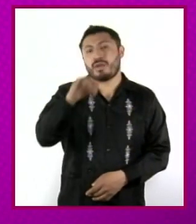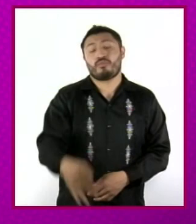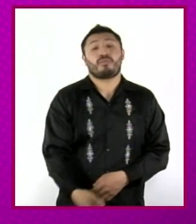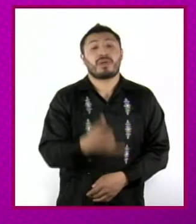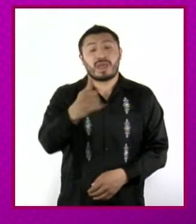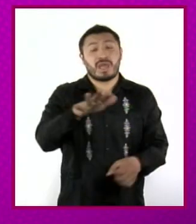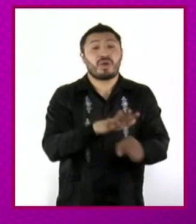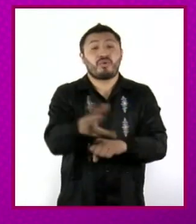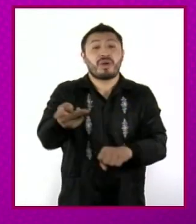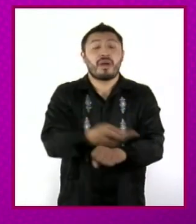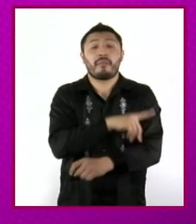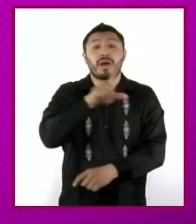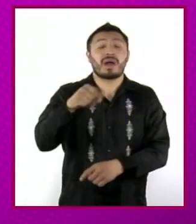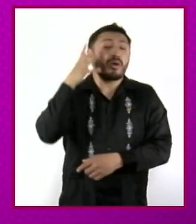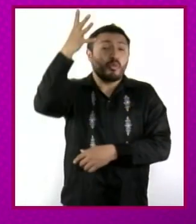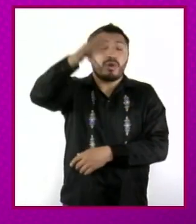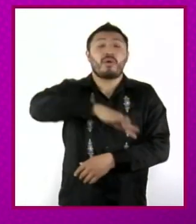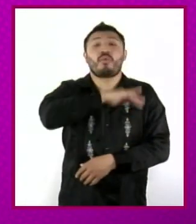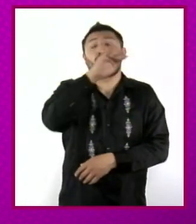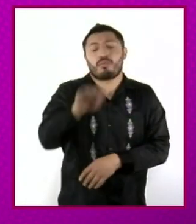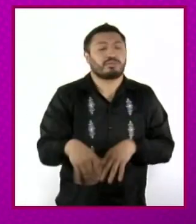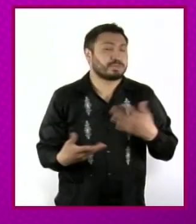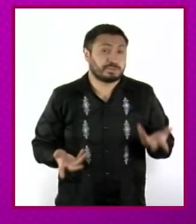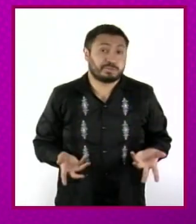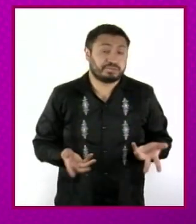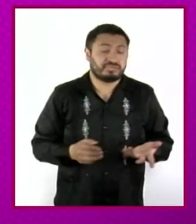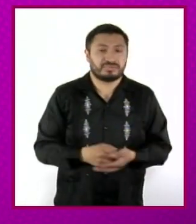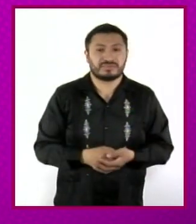va a pasar después de la muerte.